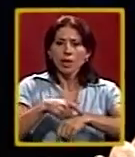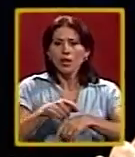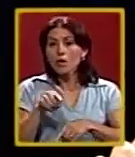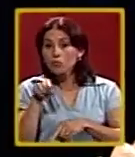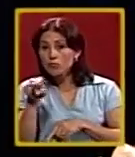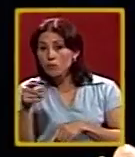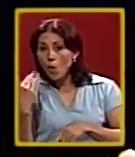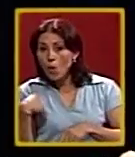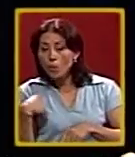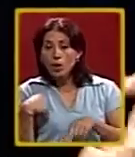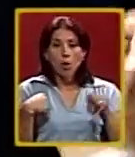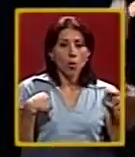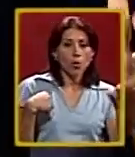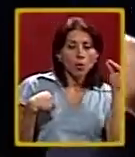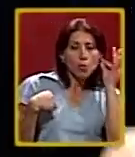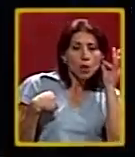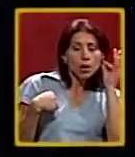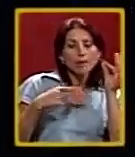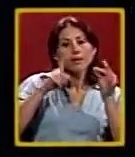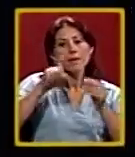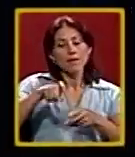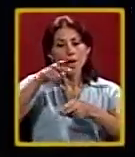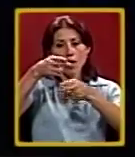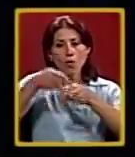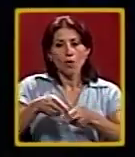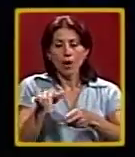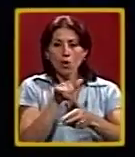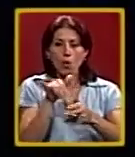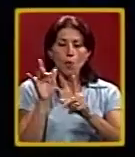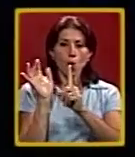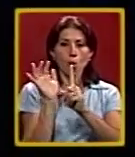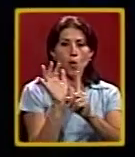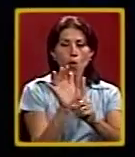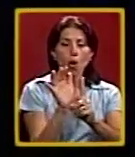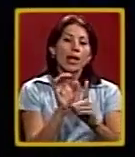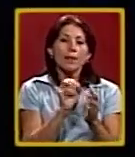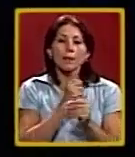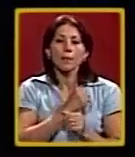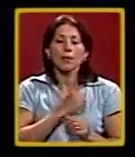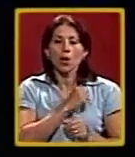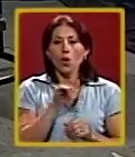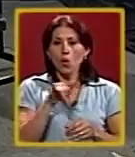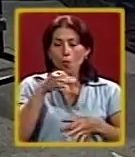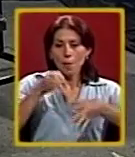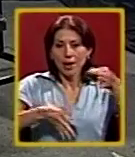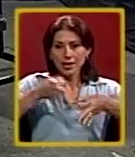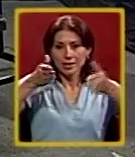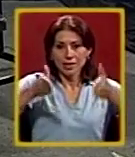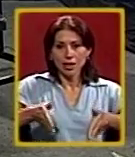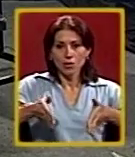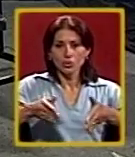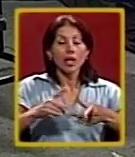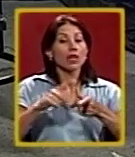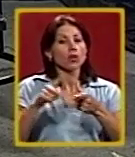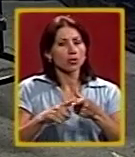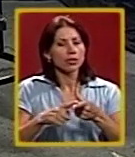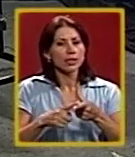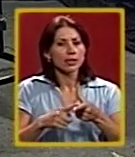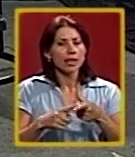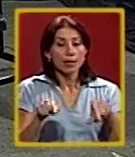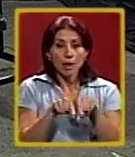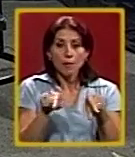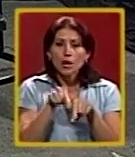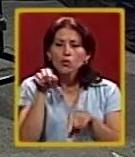o una mujer eran los que había que nombrar como líderes, como magistrados. Entonces yo sí creo, y usted busca también